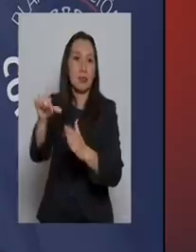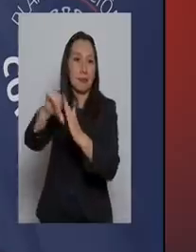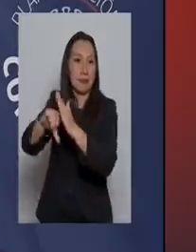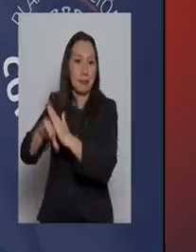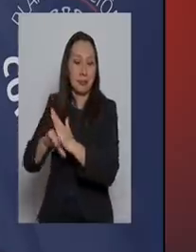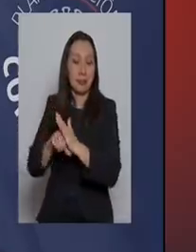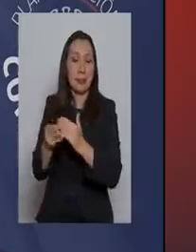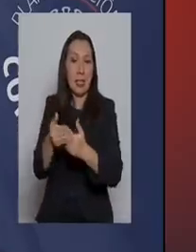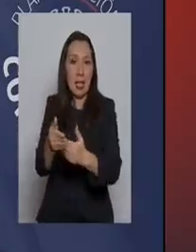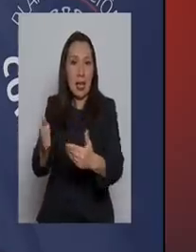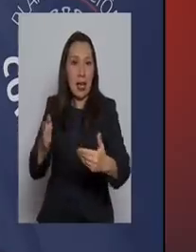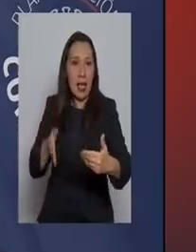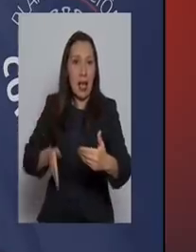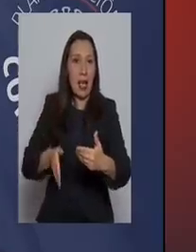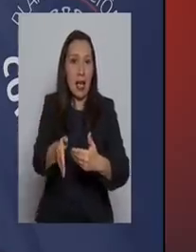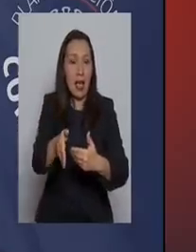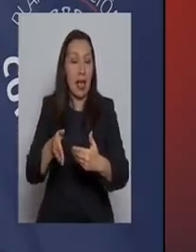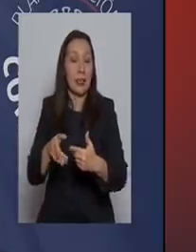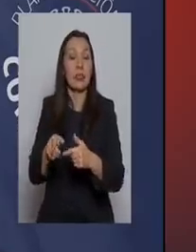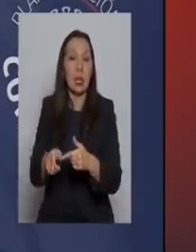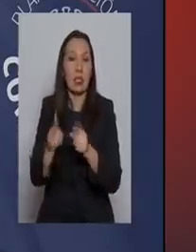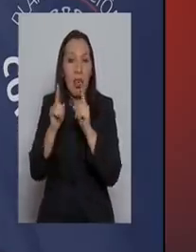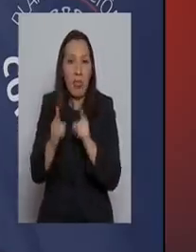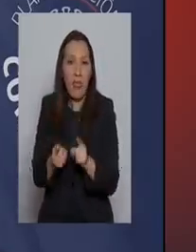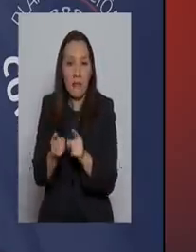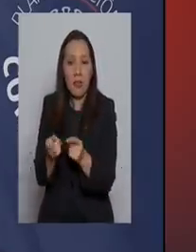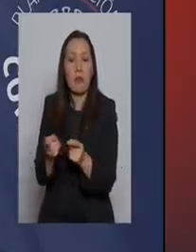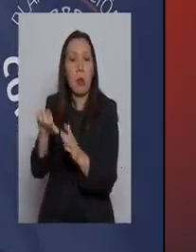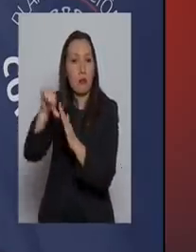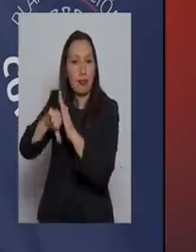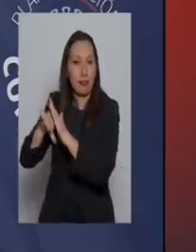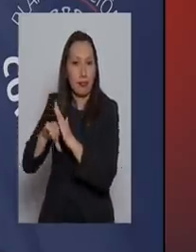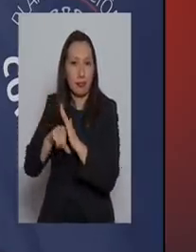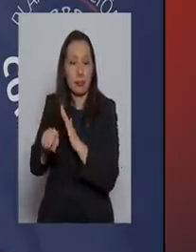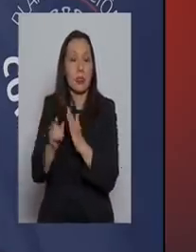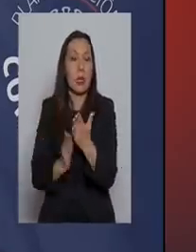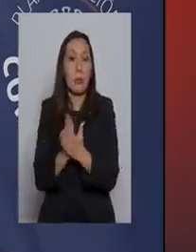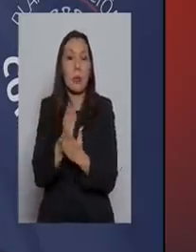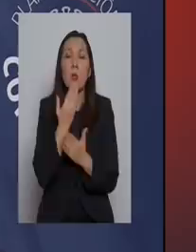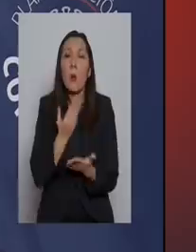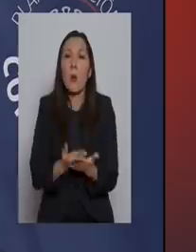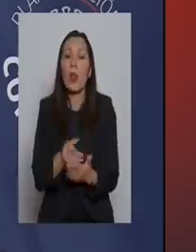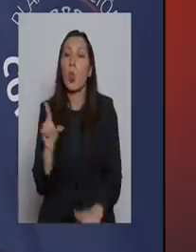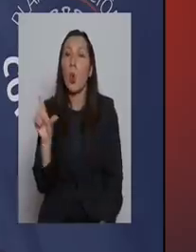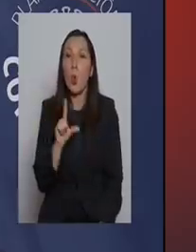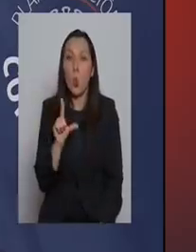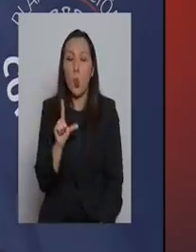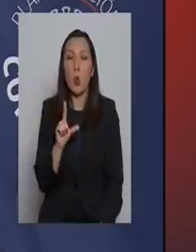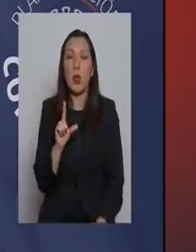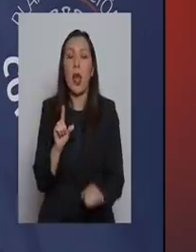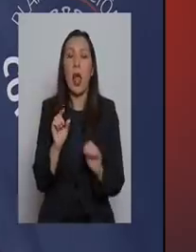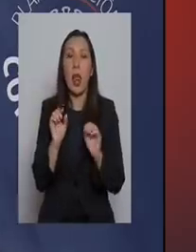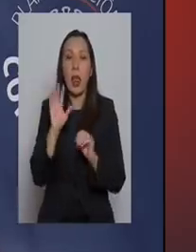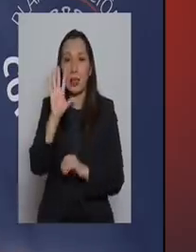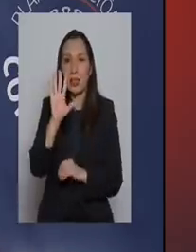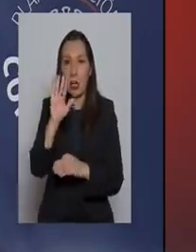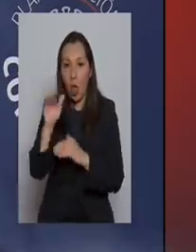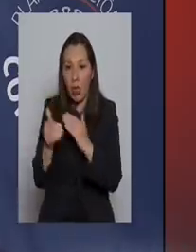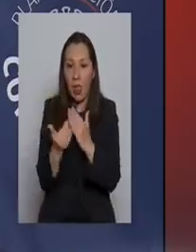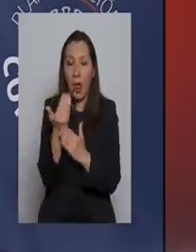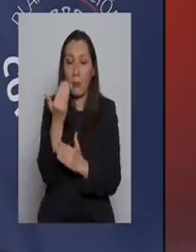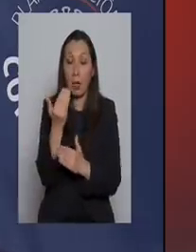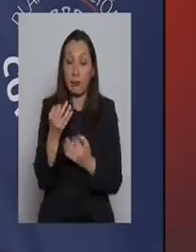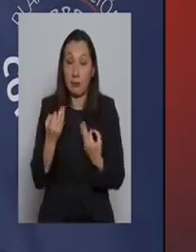eje hacia el poniente es el que queda en cuarentena a partir del día lunes a las 5 de la